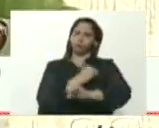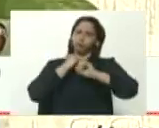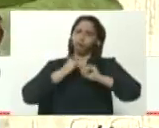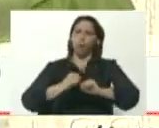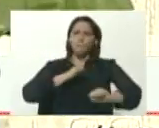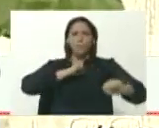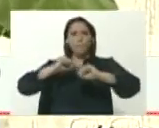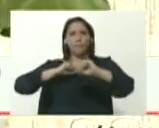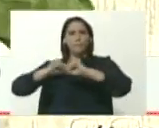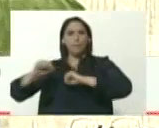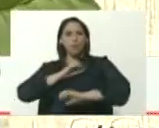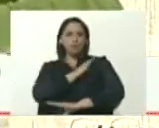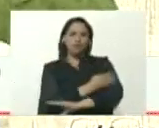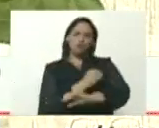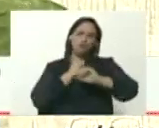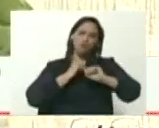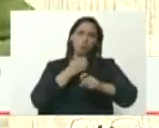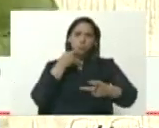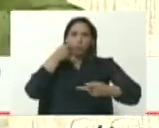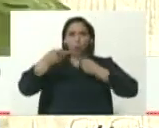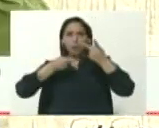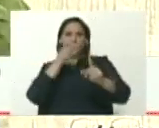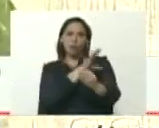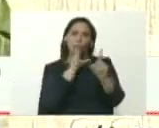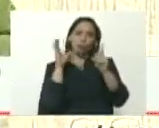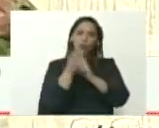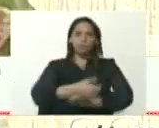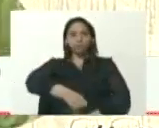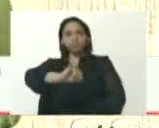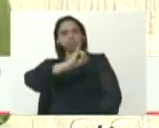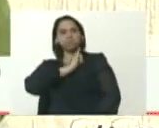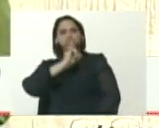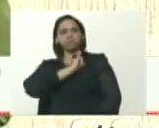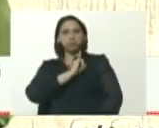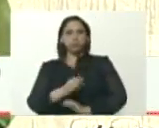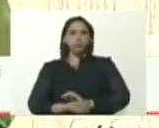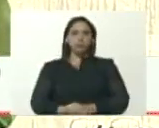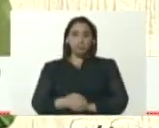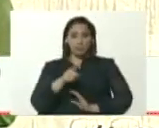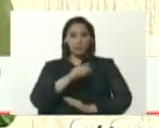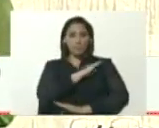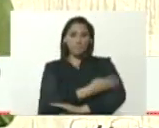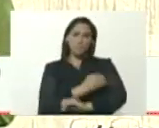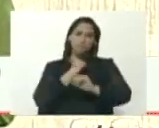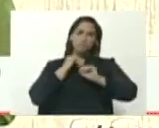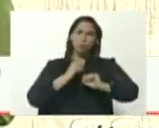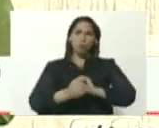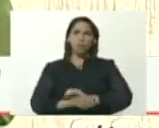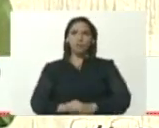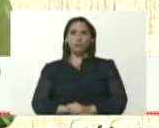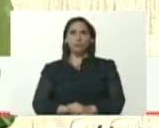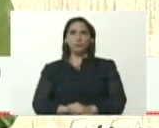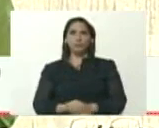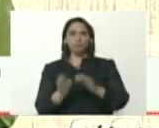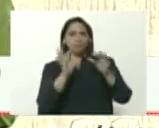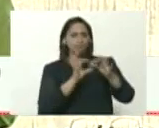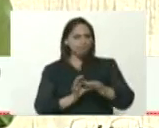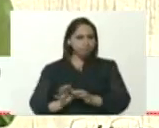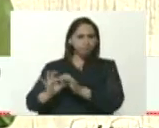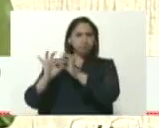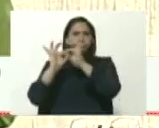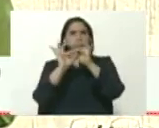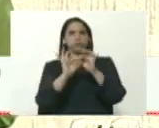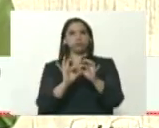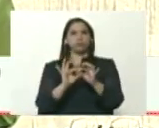movimiento, es una poderosa fuerza política, cultural, identitaria. Es una poderosa alianza de